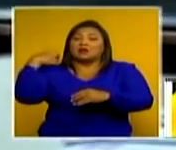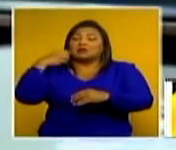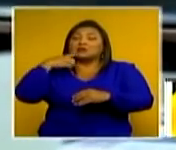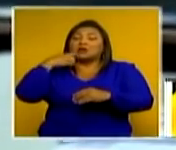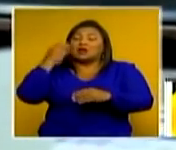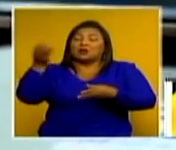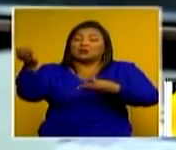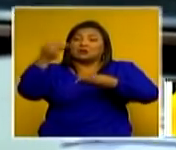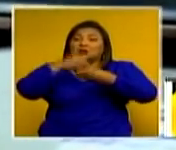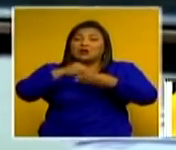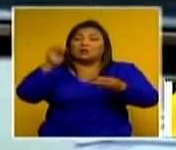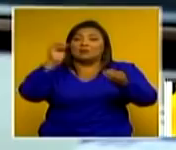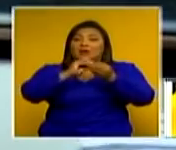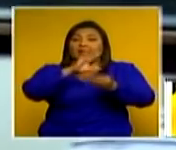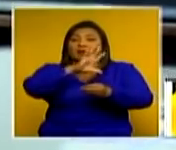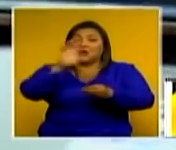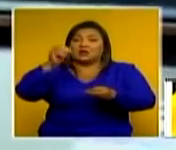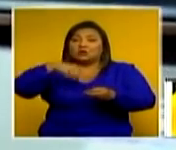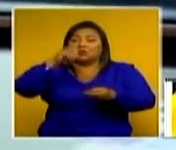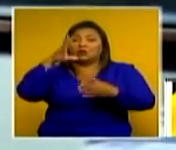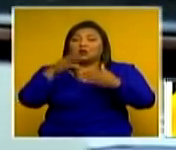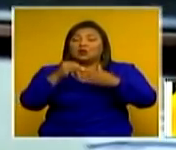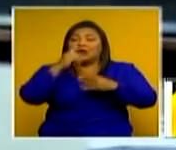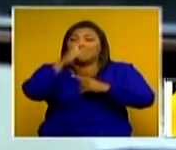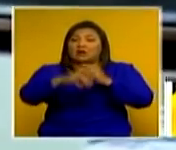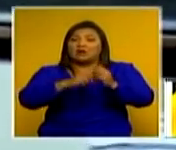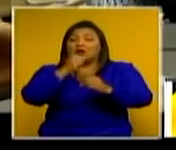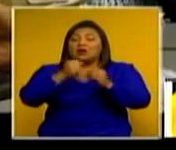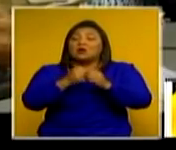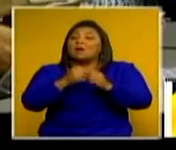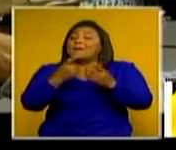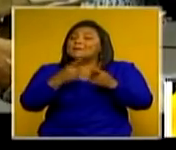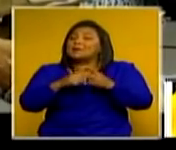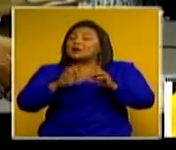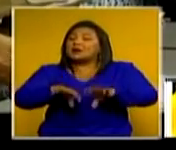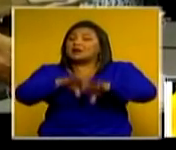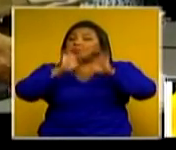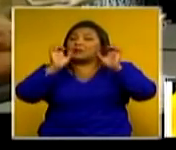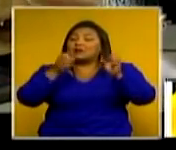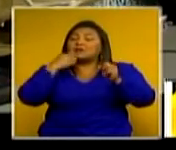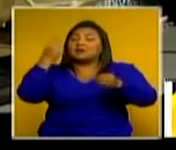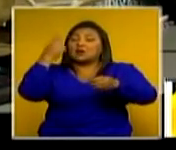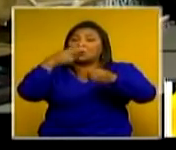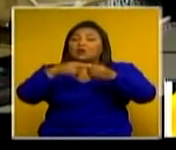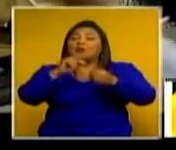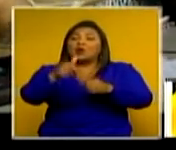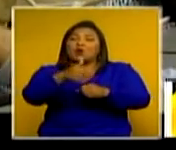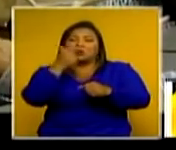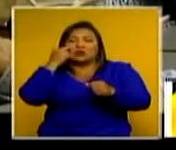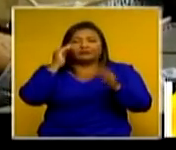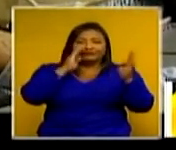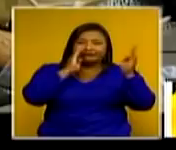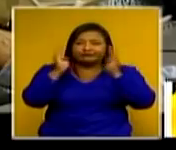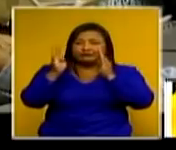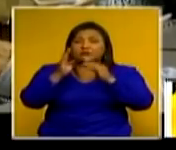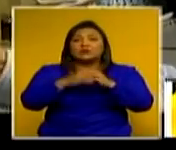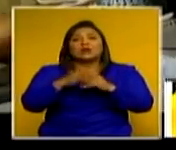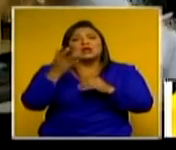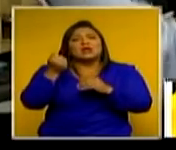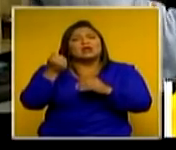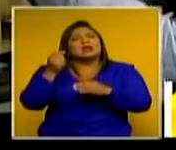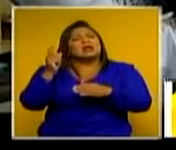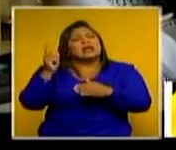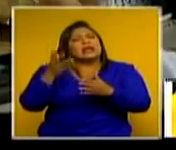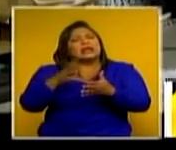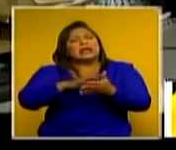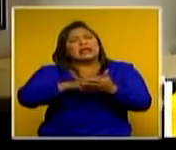500 millones de dólares al año el sector empresarial dedicado a la distribución de combustibles ya tiene otra percepción quiere quitar el sencillo